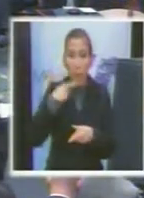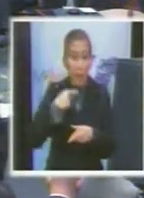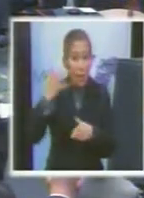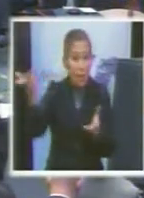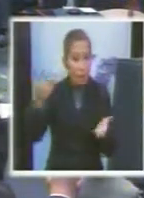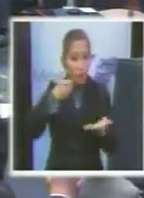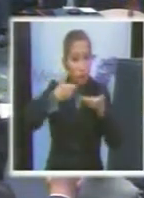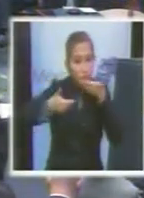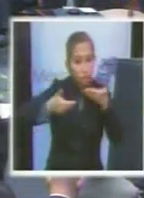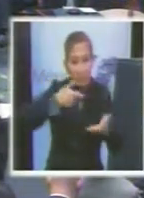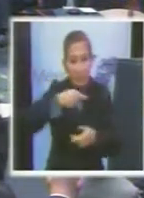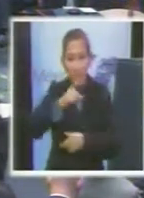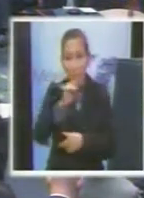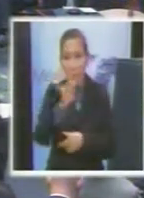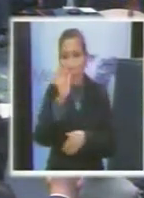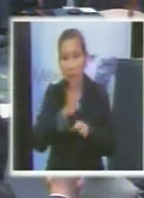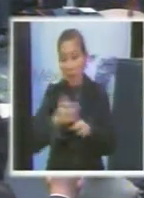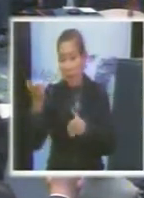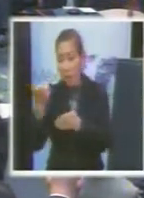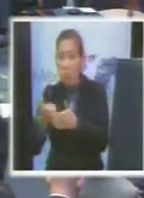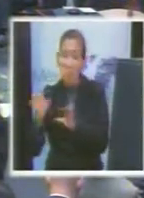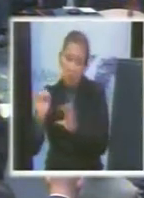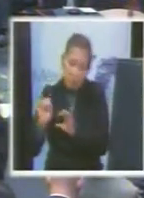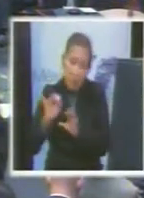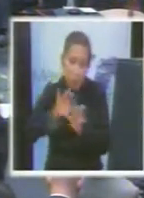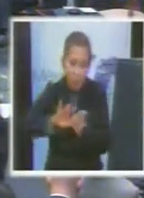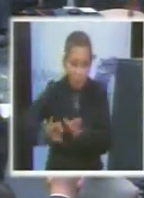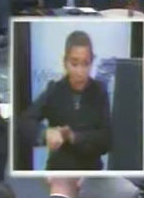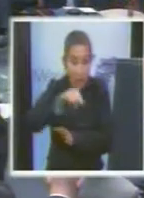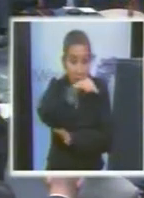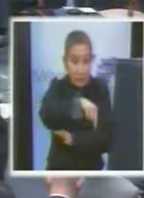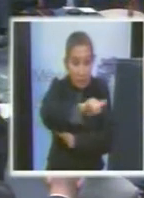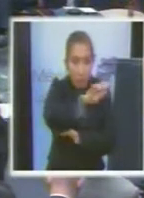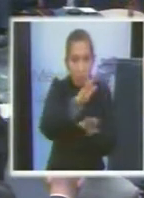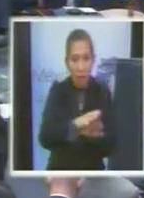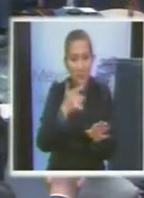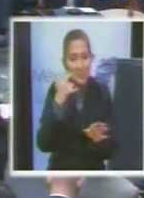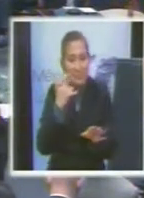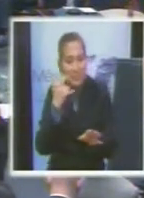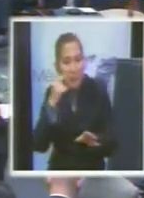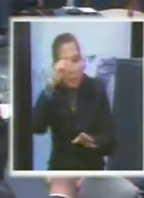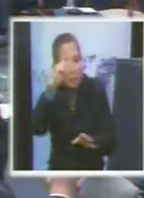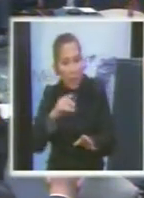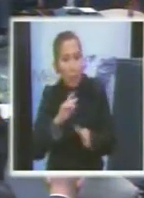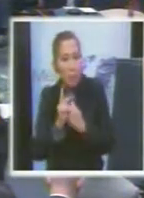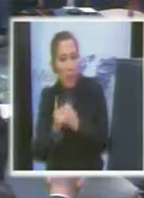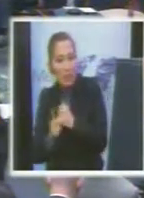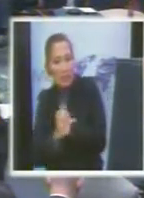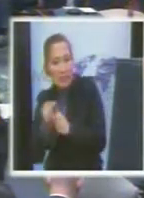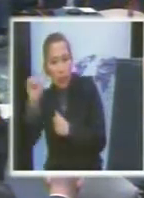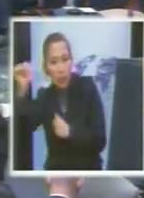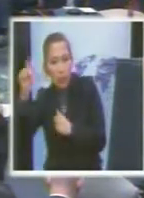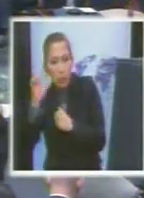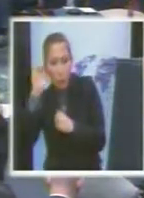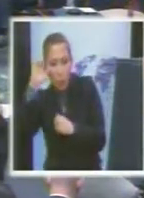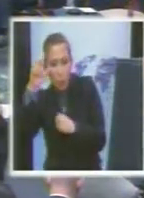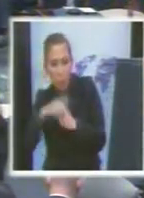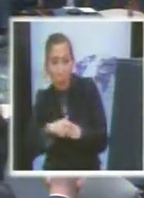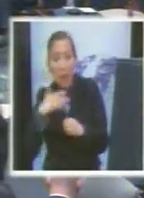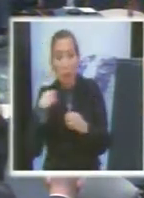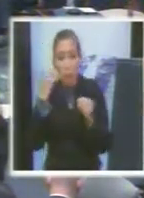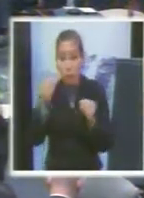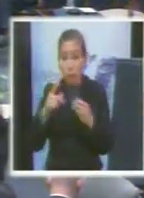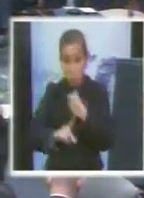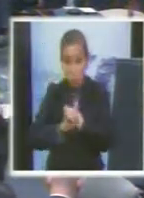y diplomáticas, más que las económicas, las que han promovido la cordialidad entre México y países europeos después de